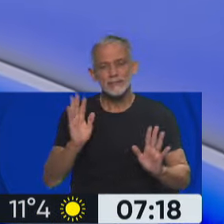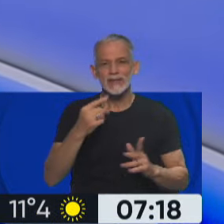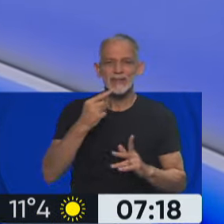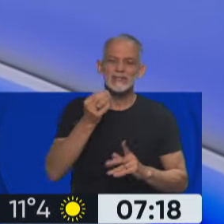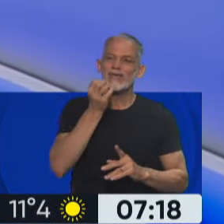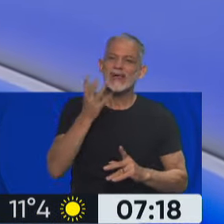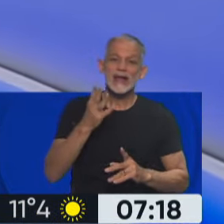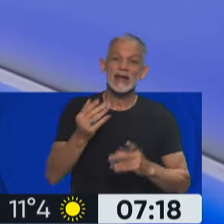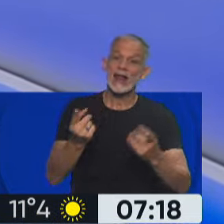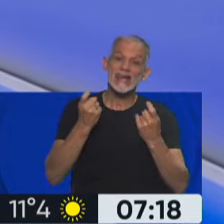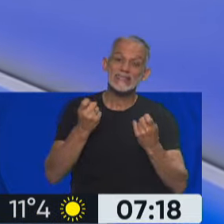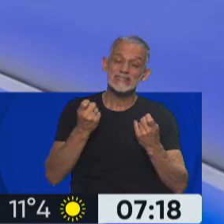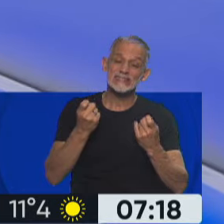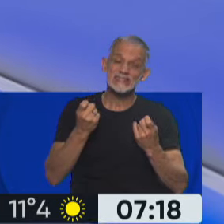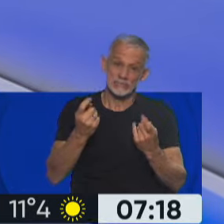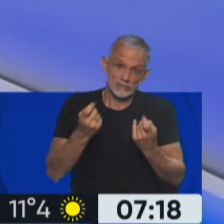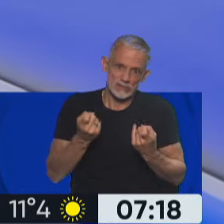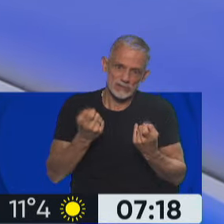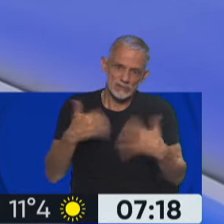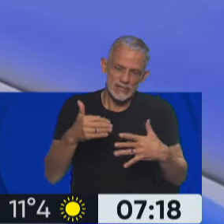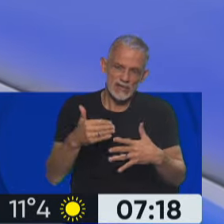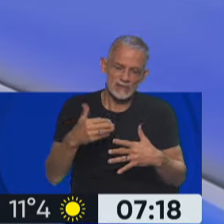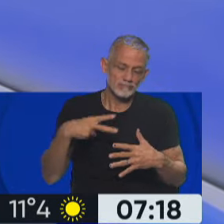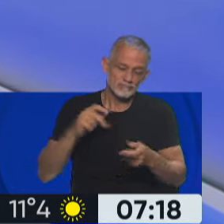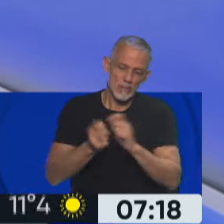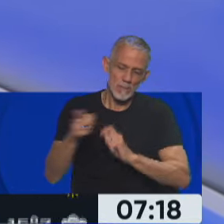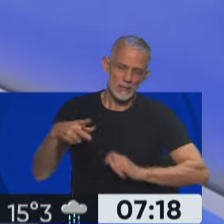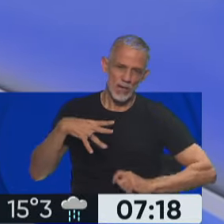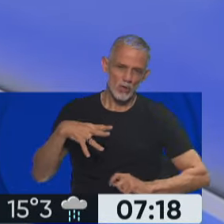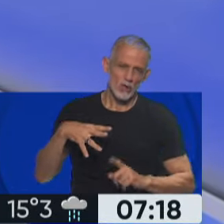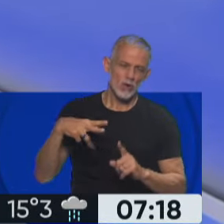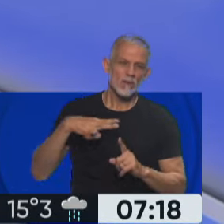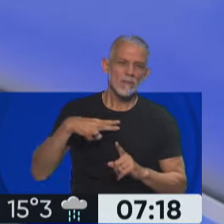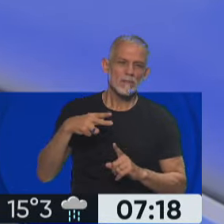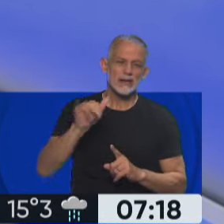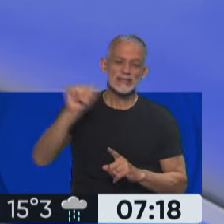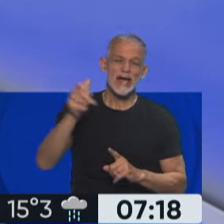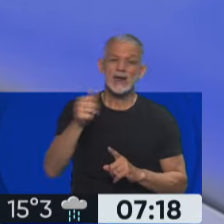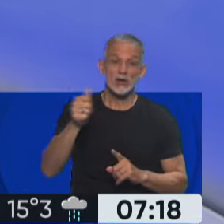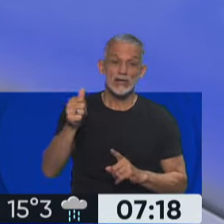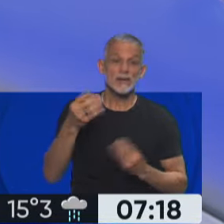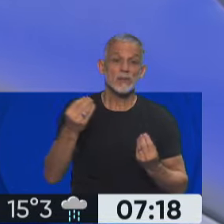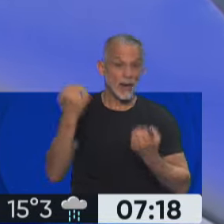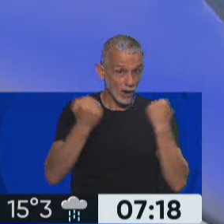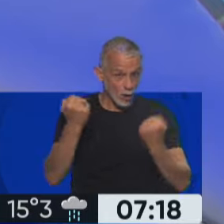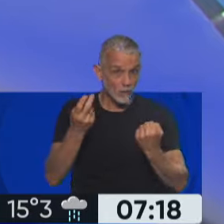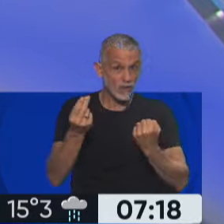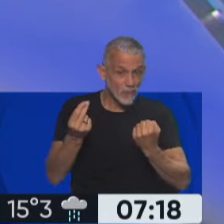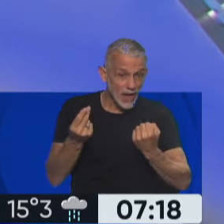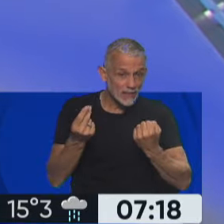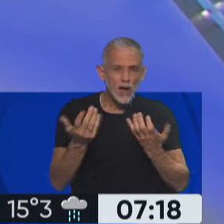declarar la necesidad de privatizar la empresa aerolíneas argentinas bajo el fundamento directamente económico